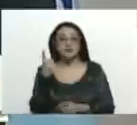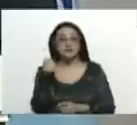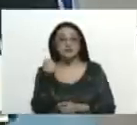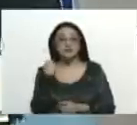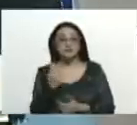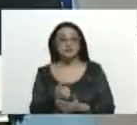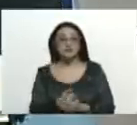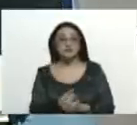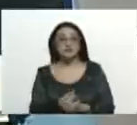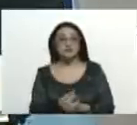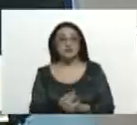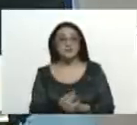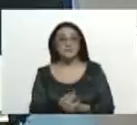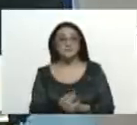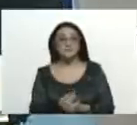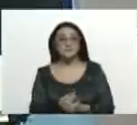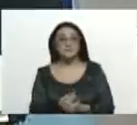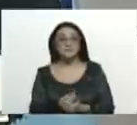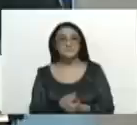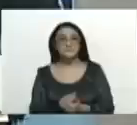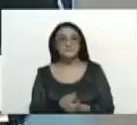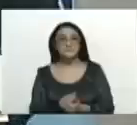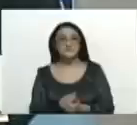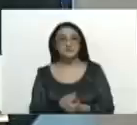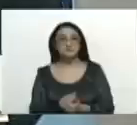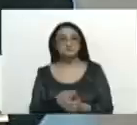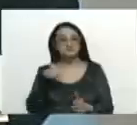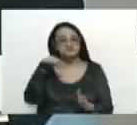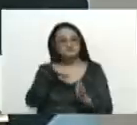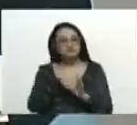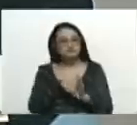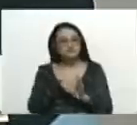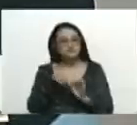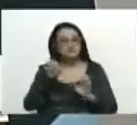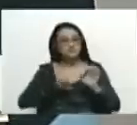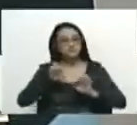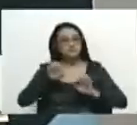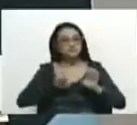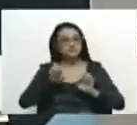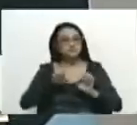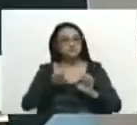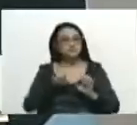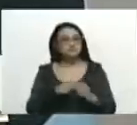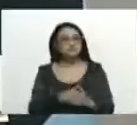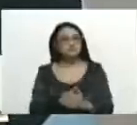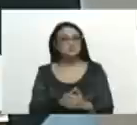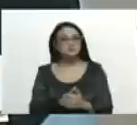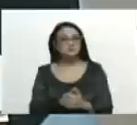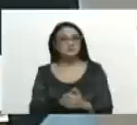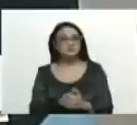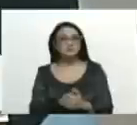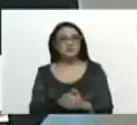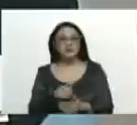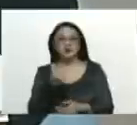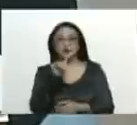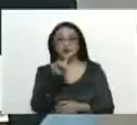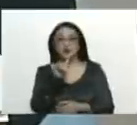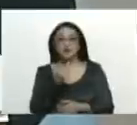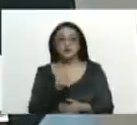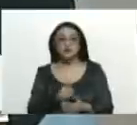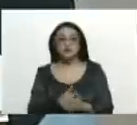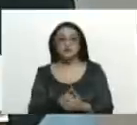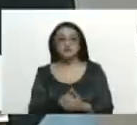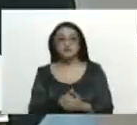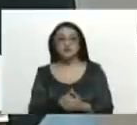ayer pudimos conocer de primera mano de noticias